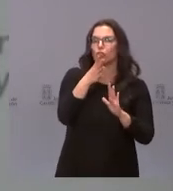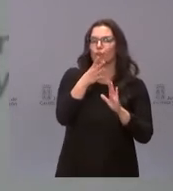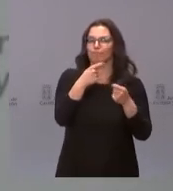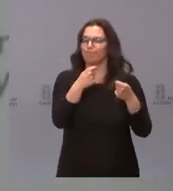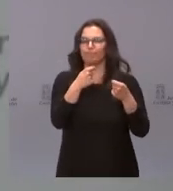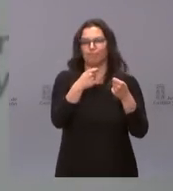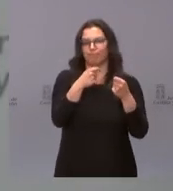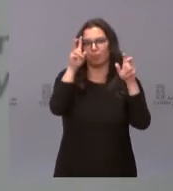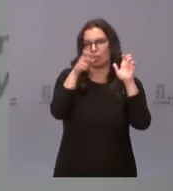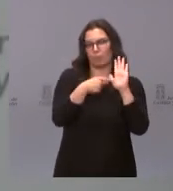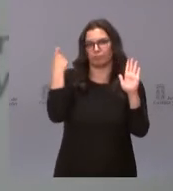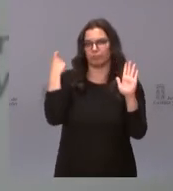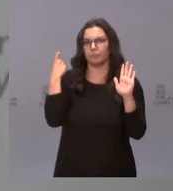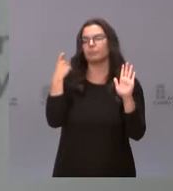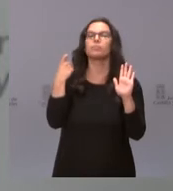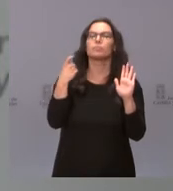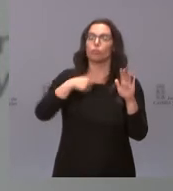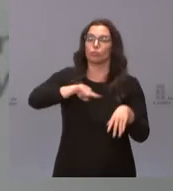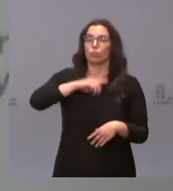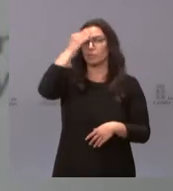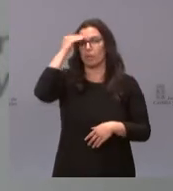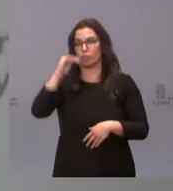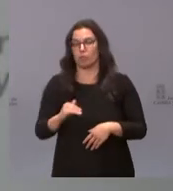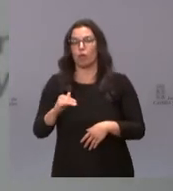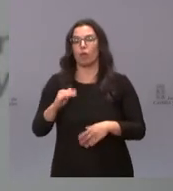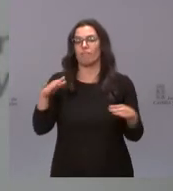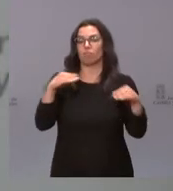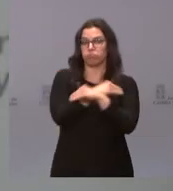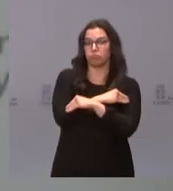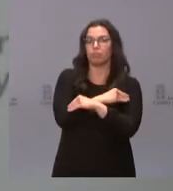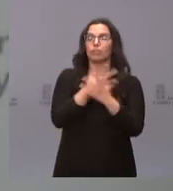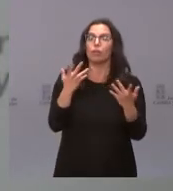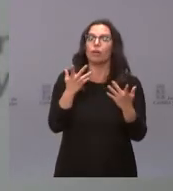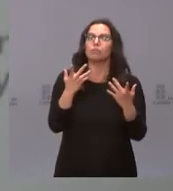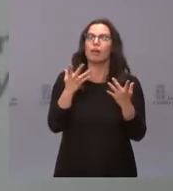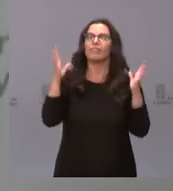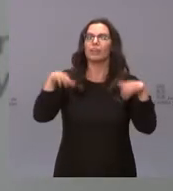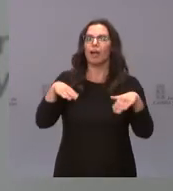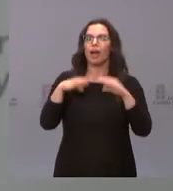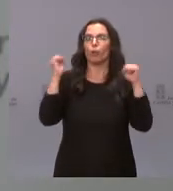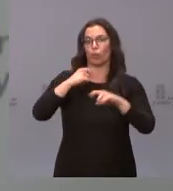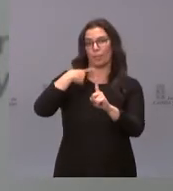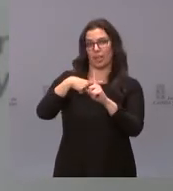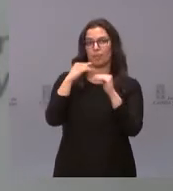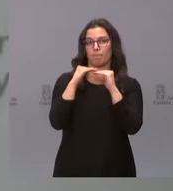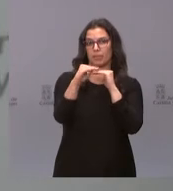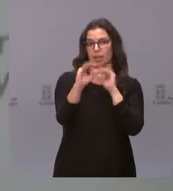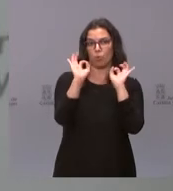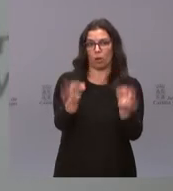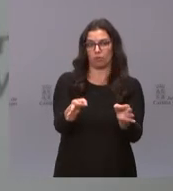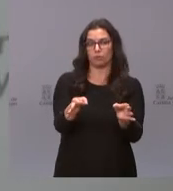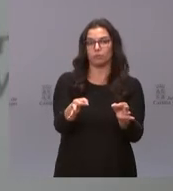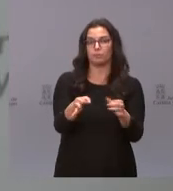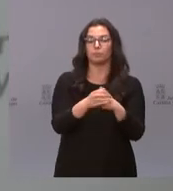consideramos que había que bajarlos el acuerdo fue mantenerlo como estaba una vez por